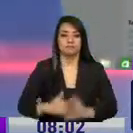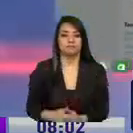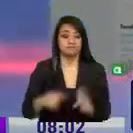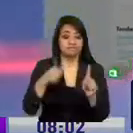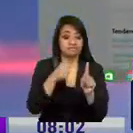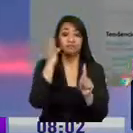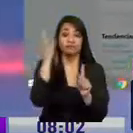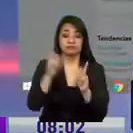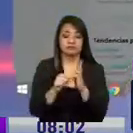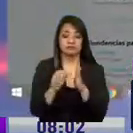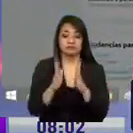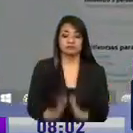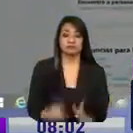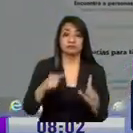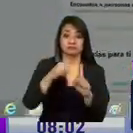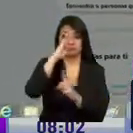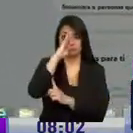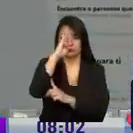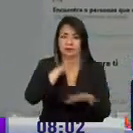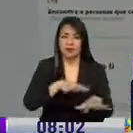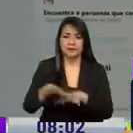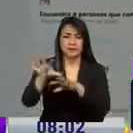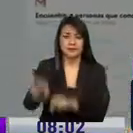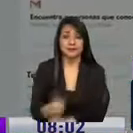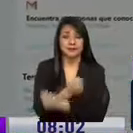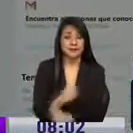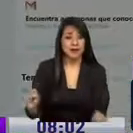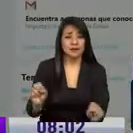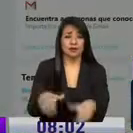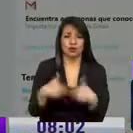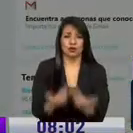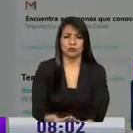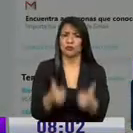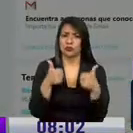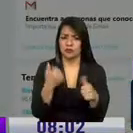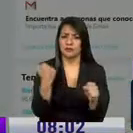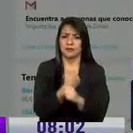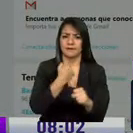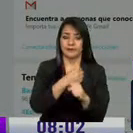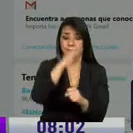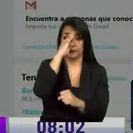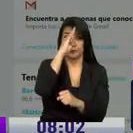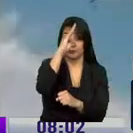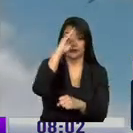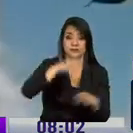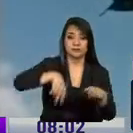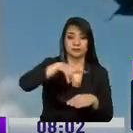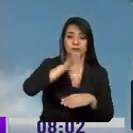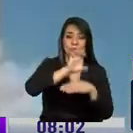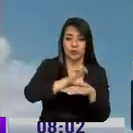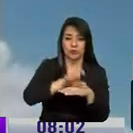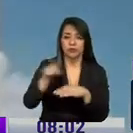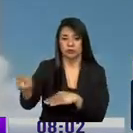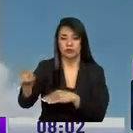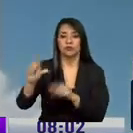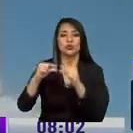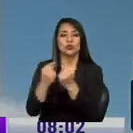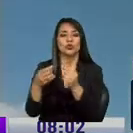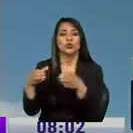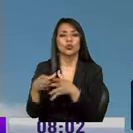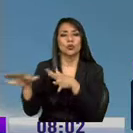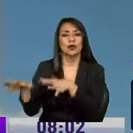Romo, ministra del Interior, la operación de rescate se dio gracias al trabajo coordinado de la Policía Nacional del Ecuador y el personal de los Grupos de